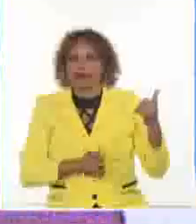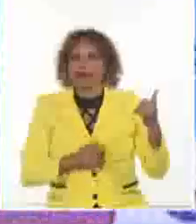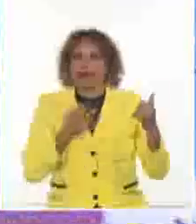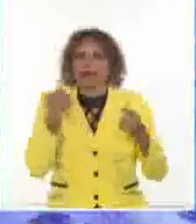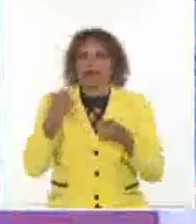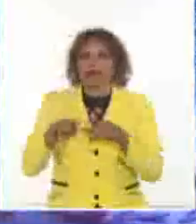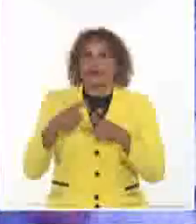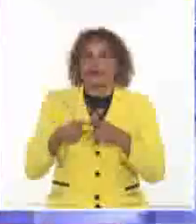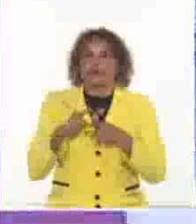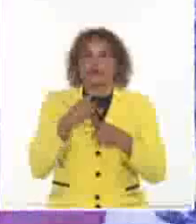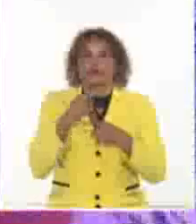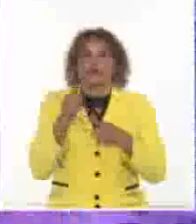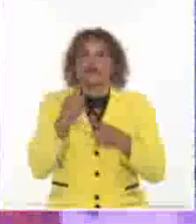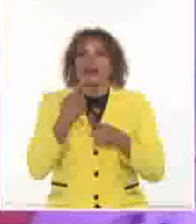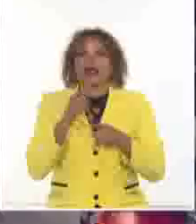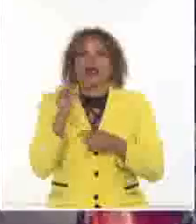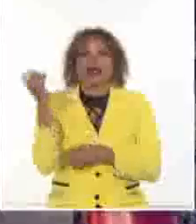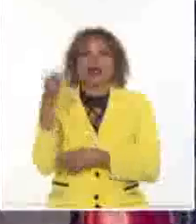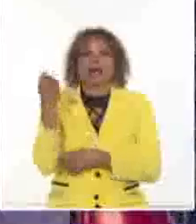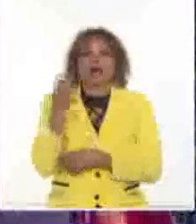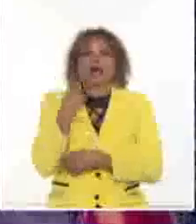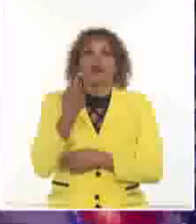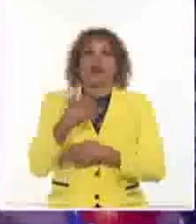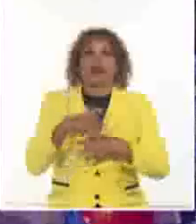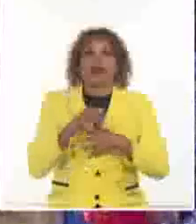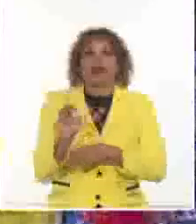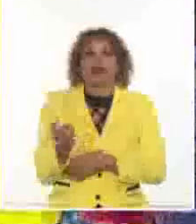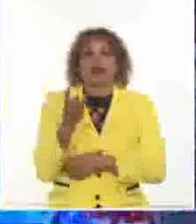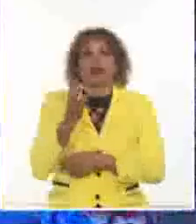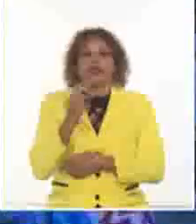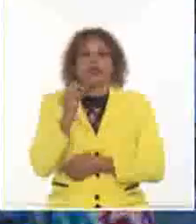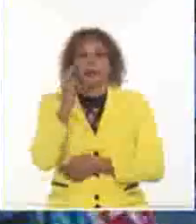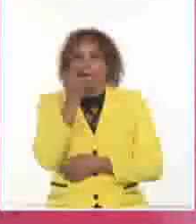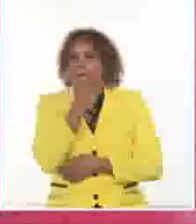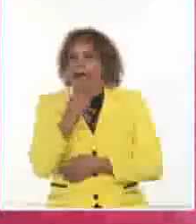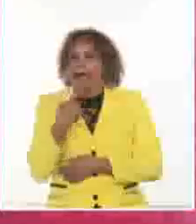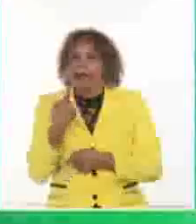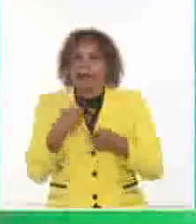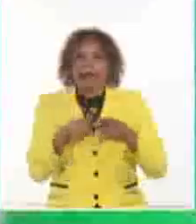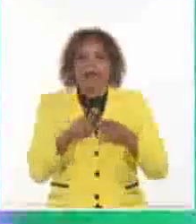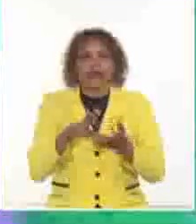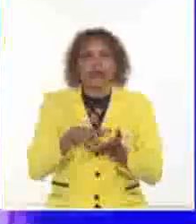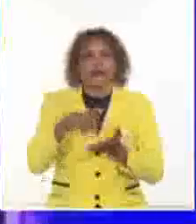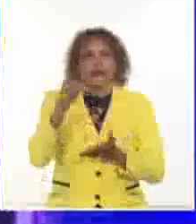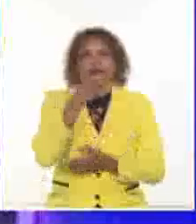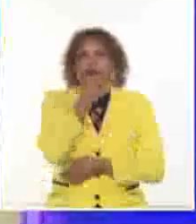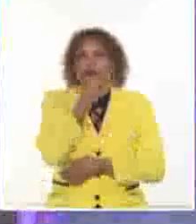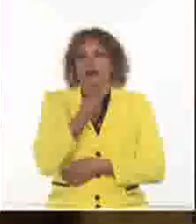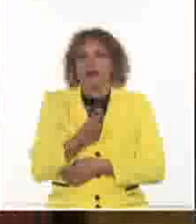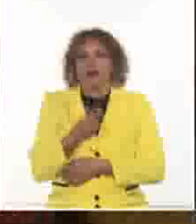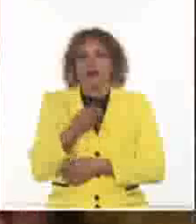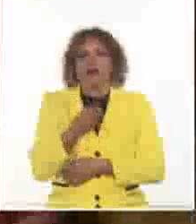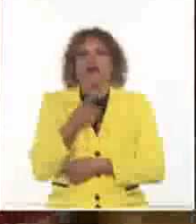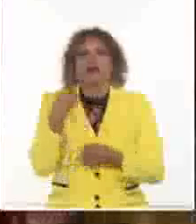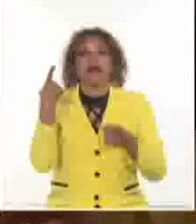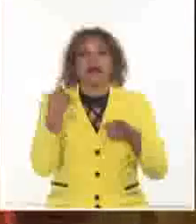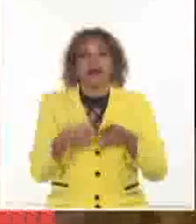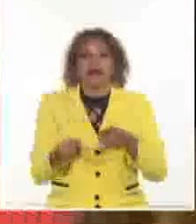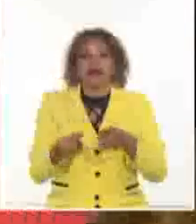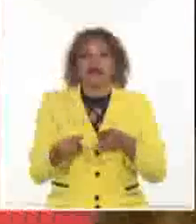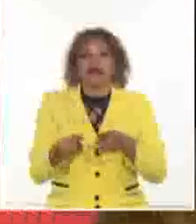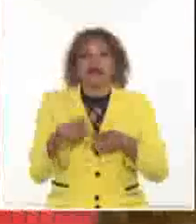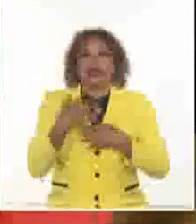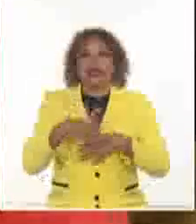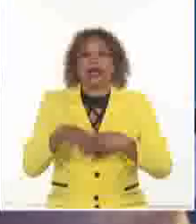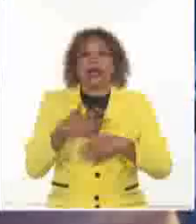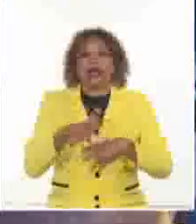en Carretera del Morro y Calle 3, en Martí y René Ramos, en la Plaza Juvenil de Ferreiro, en Calle Heredia y